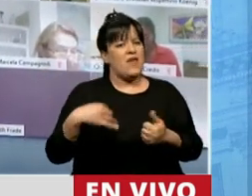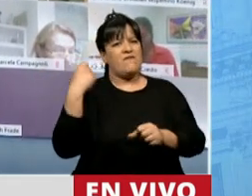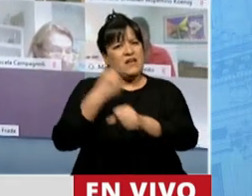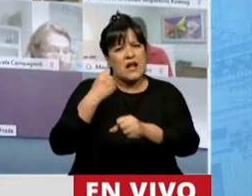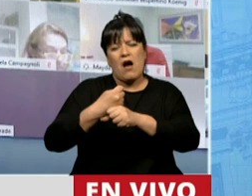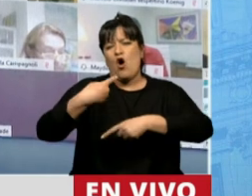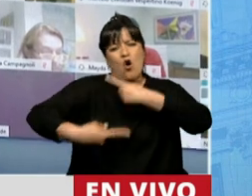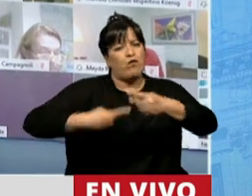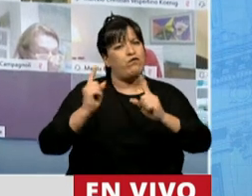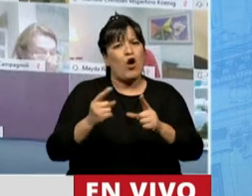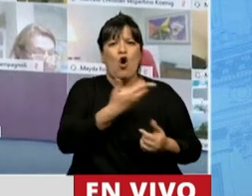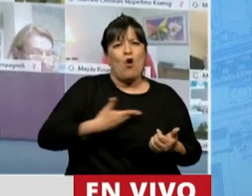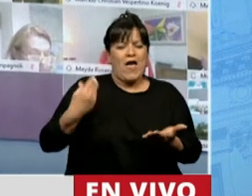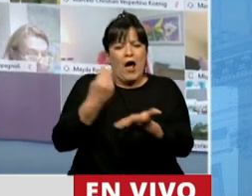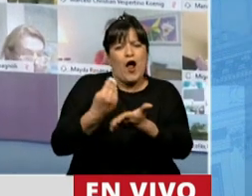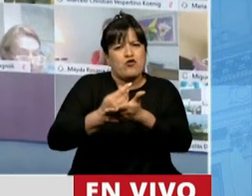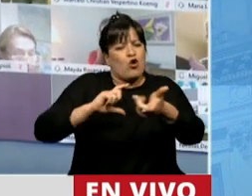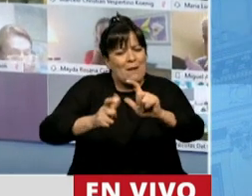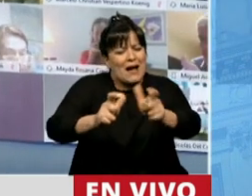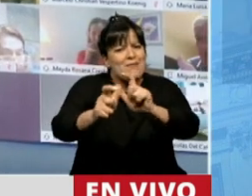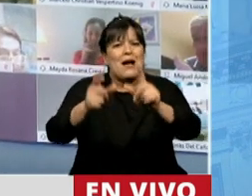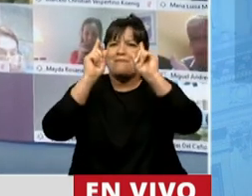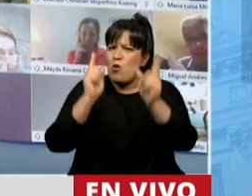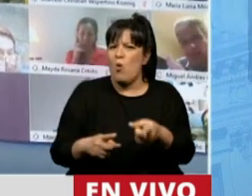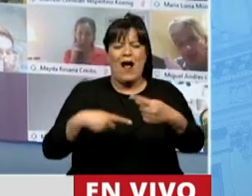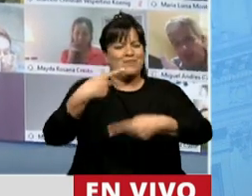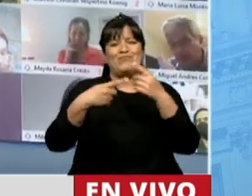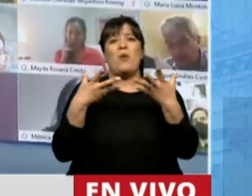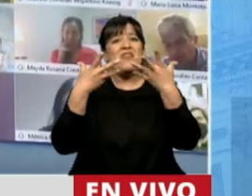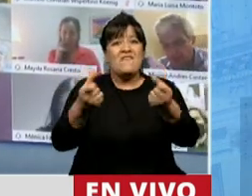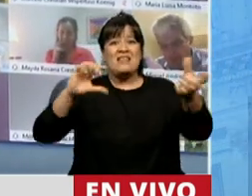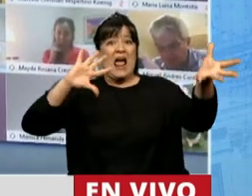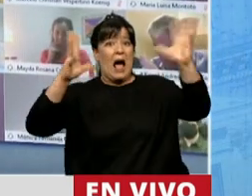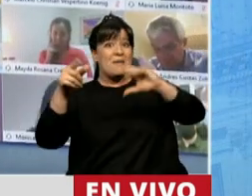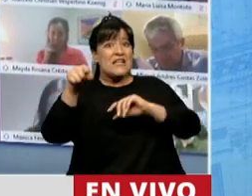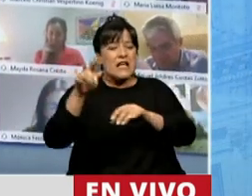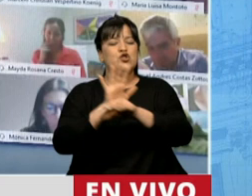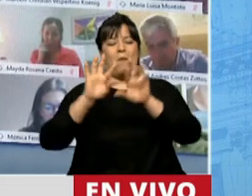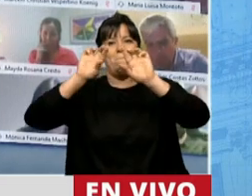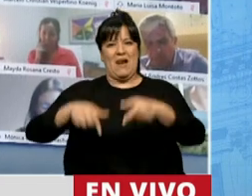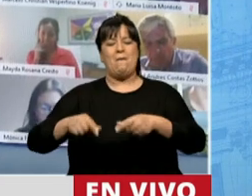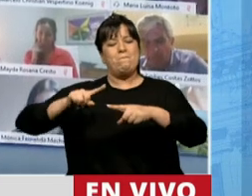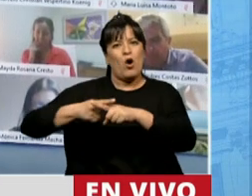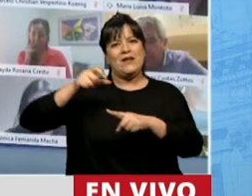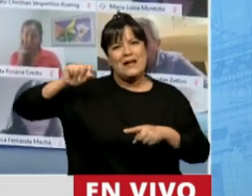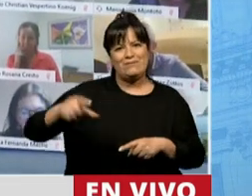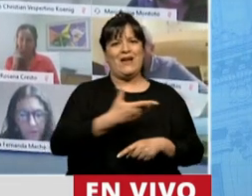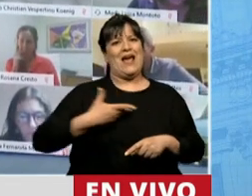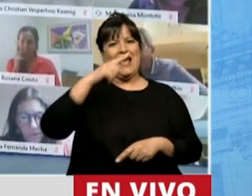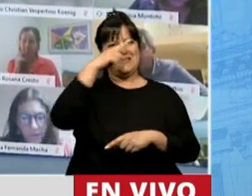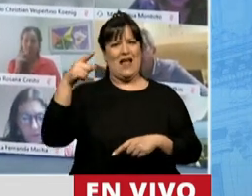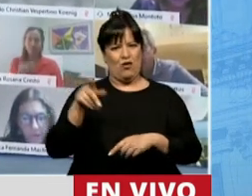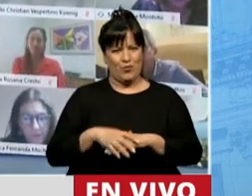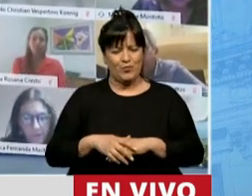través de los distintos gobiernos a través de los distintos espacios políticos porque defender el es una política de estado Así que en ese sentido también